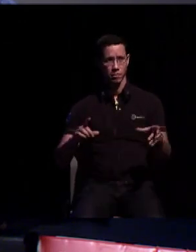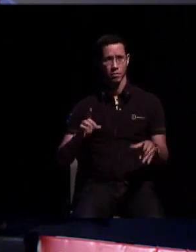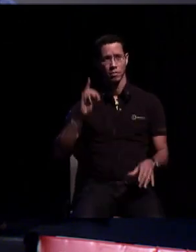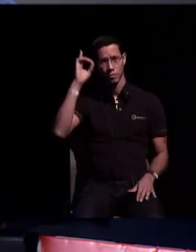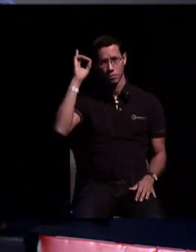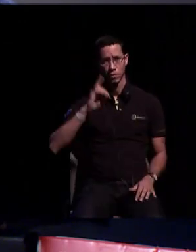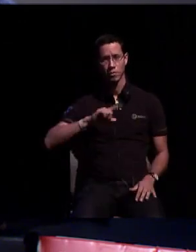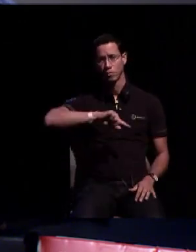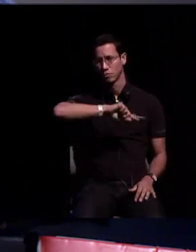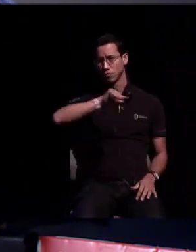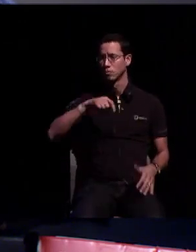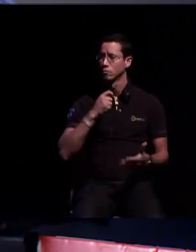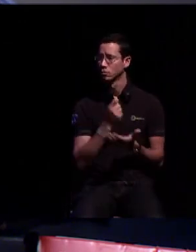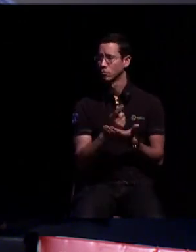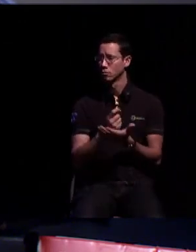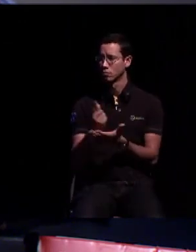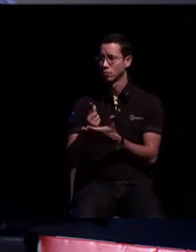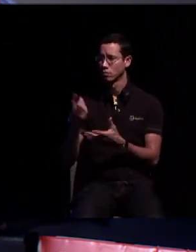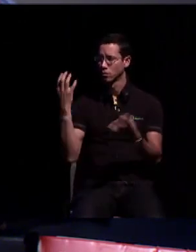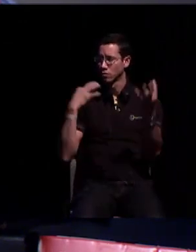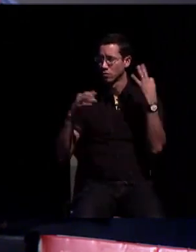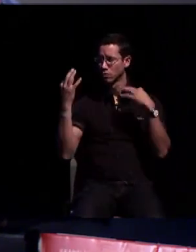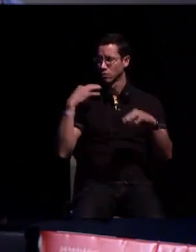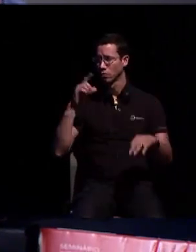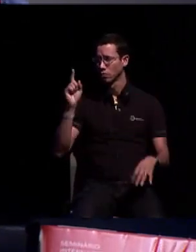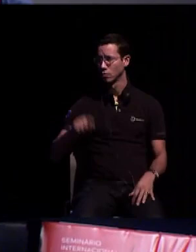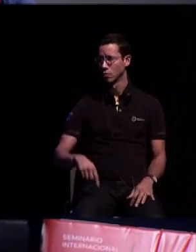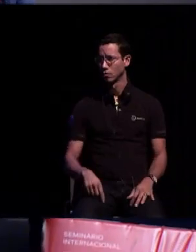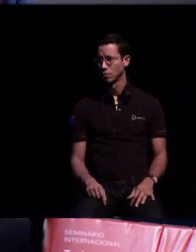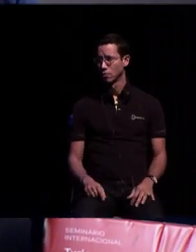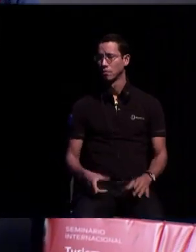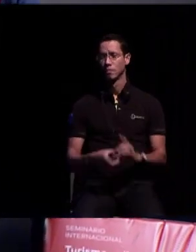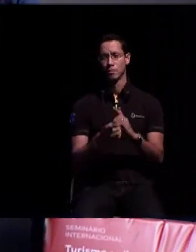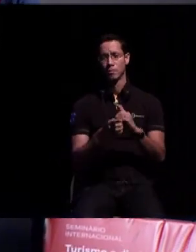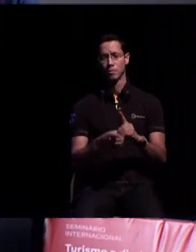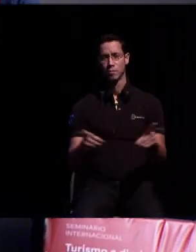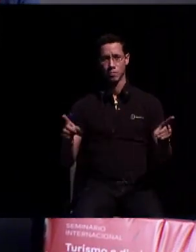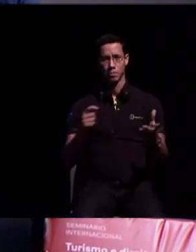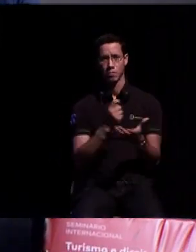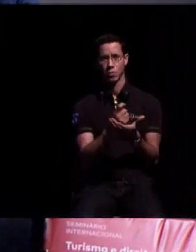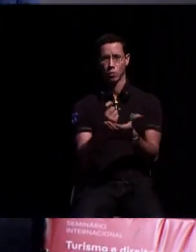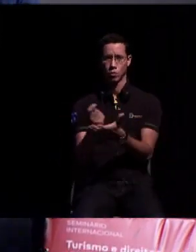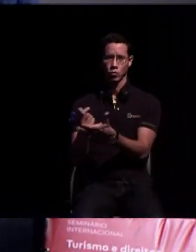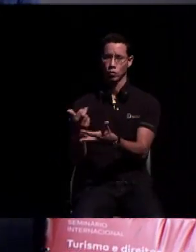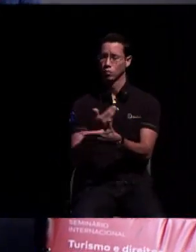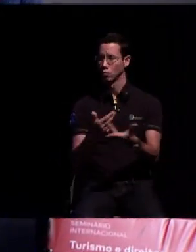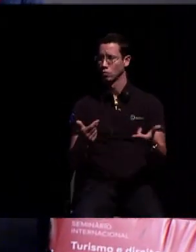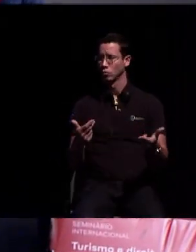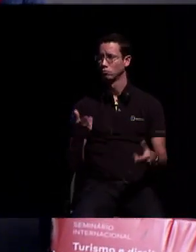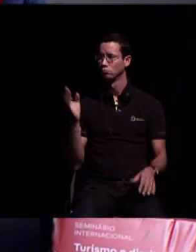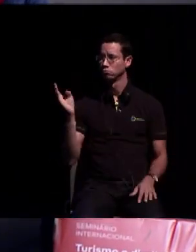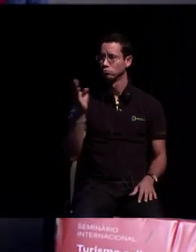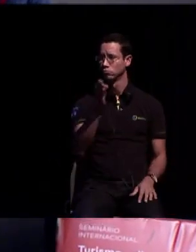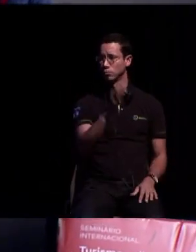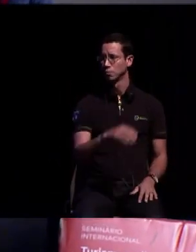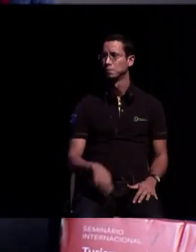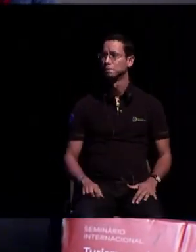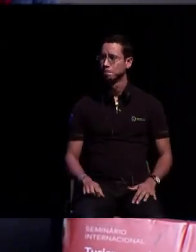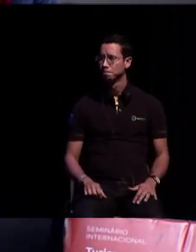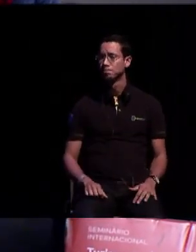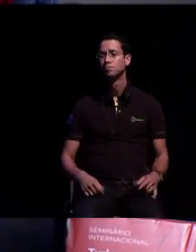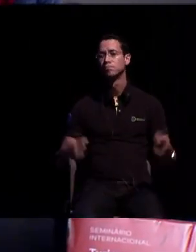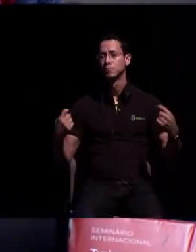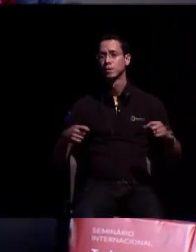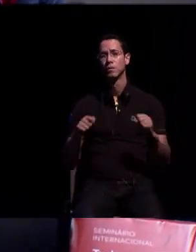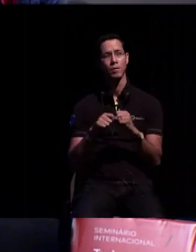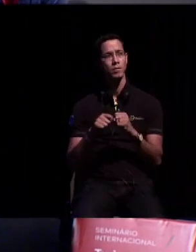Y el turismo se ha vuelto una herramienta de democratización del consumo. Si nosotros queremos hacer algo